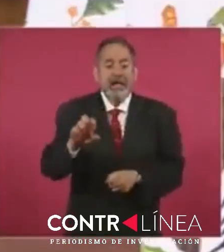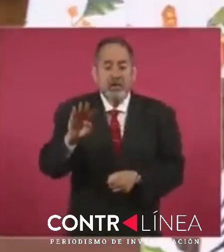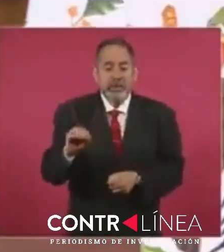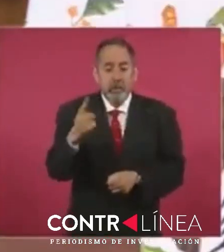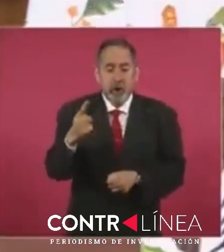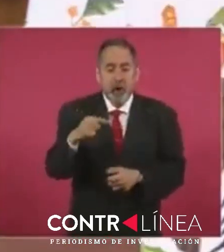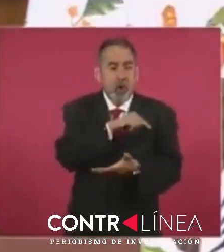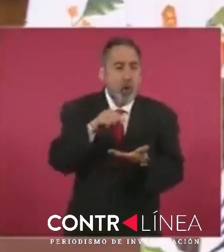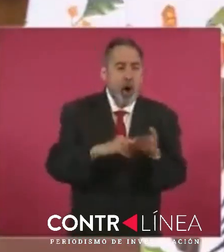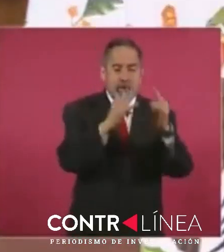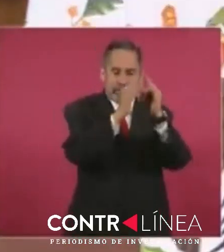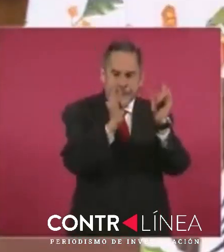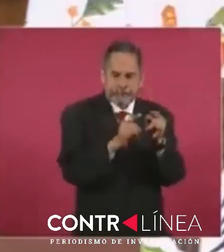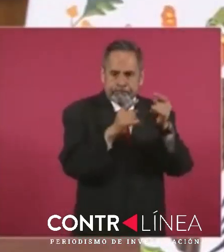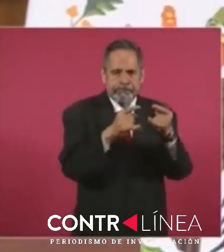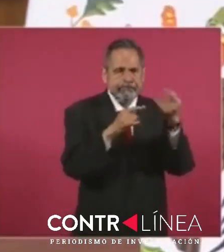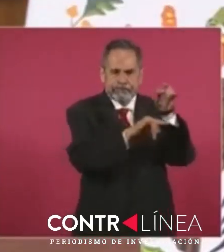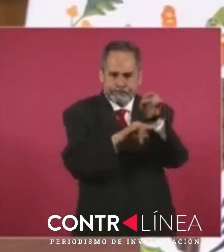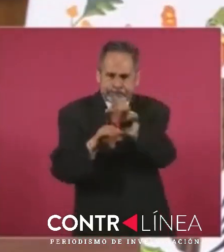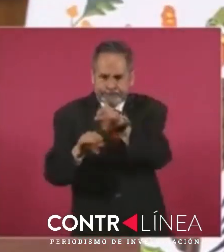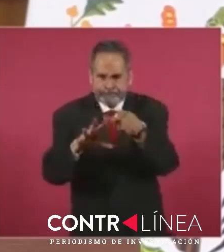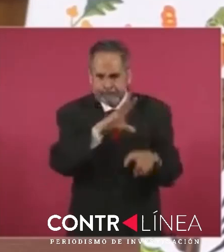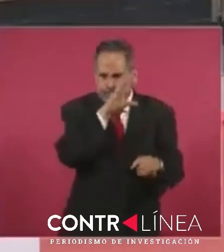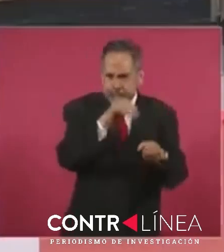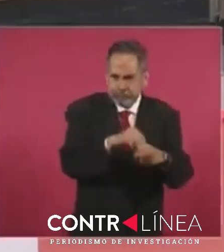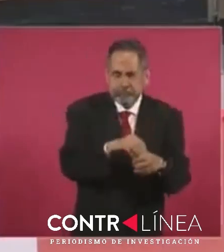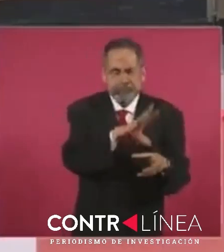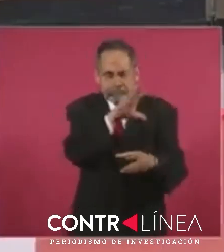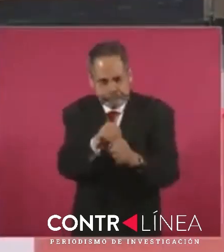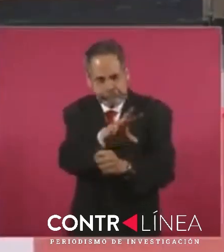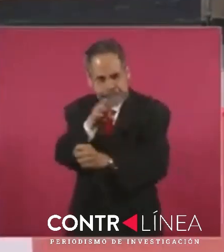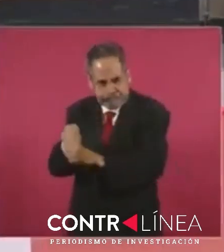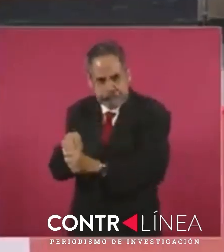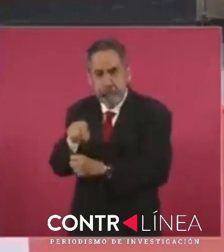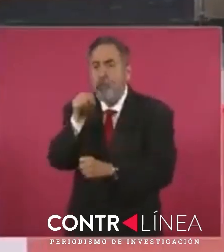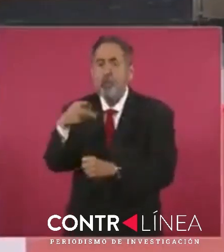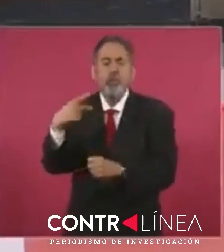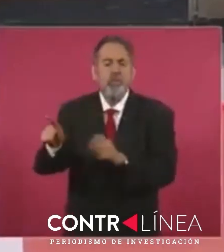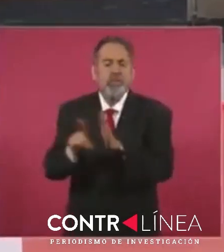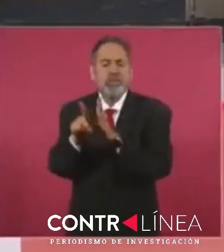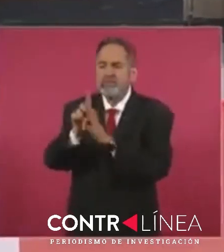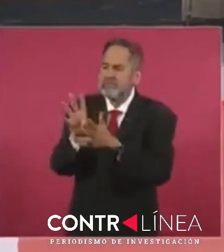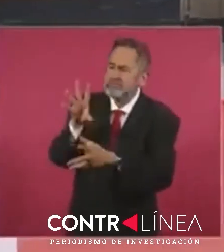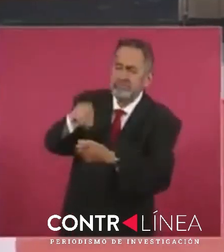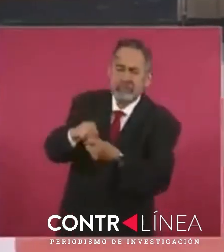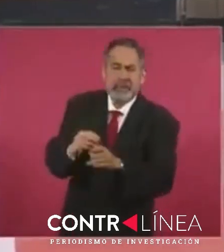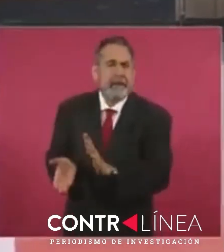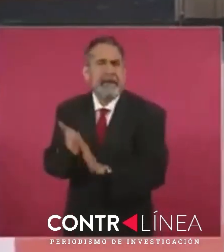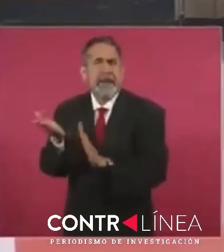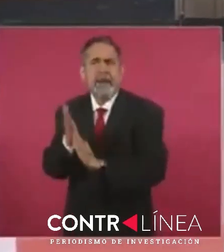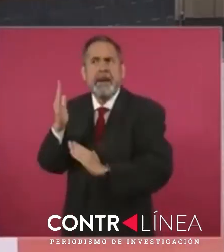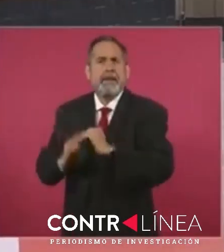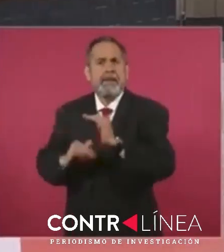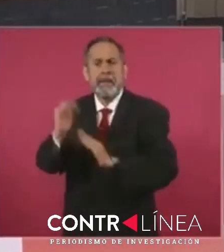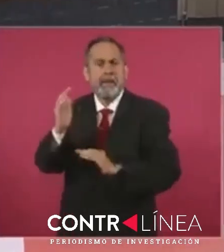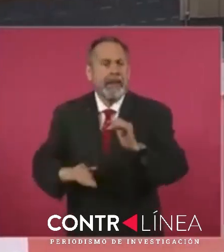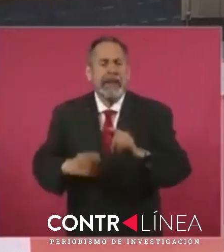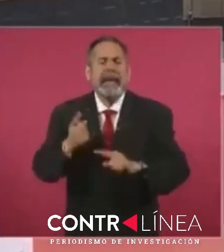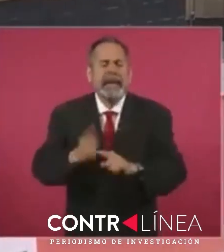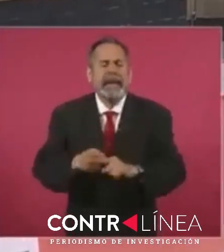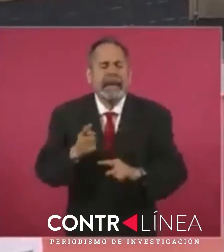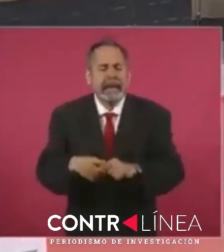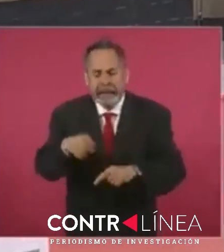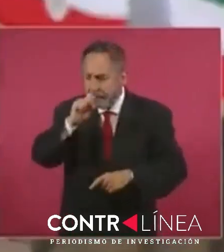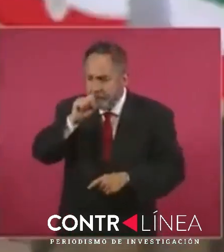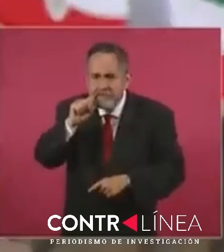instalaciones y la mayoría de los cuarteles y unidades habitacionales fueron construidos por